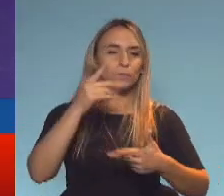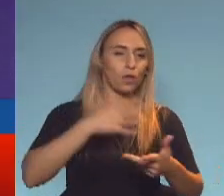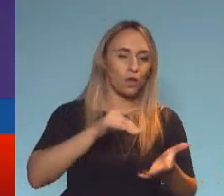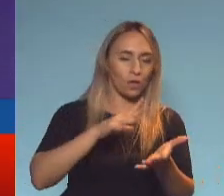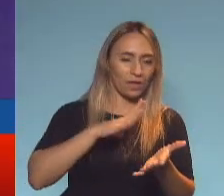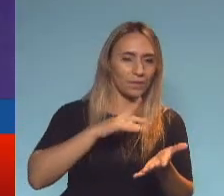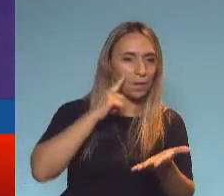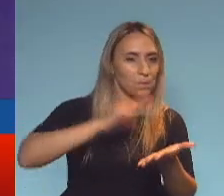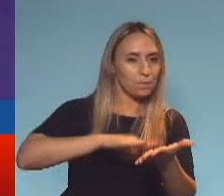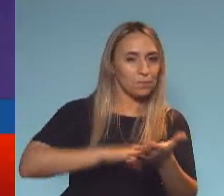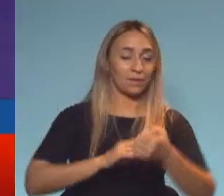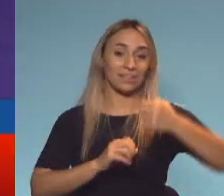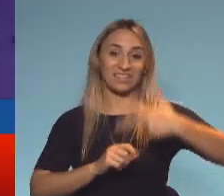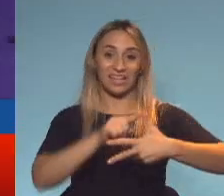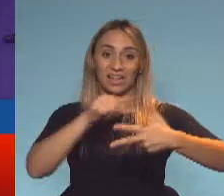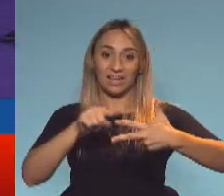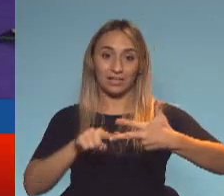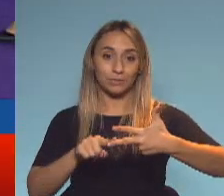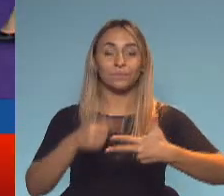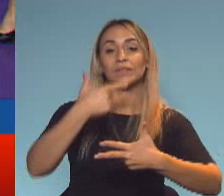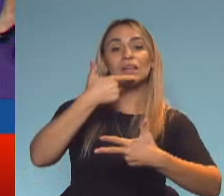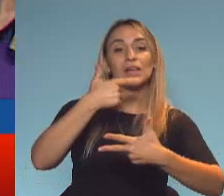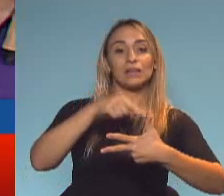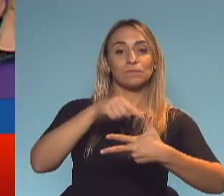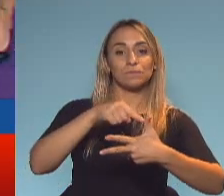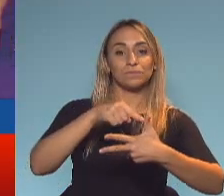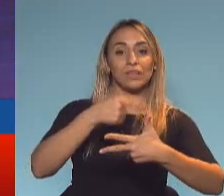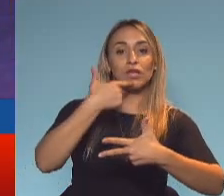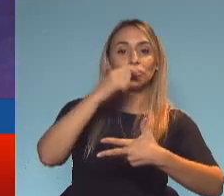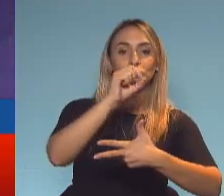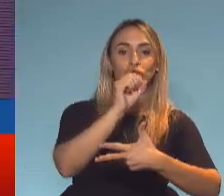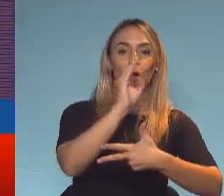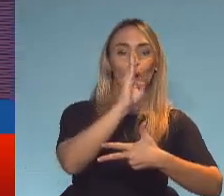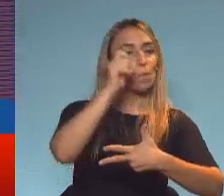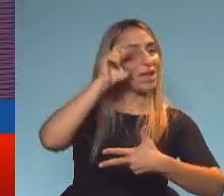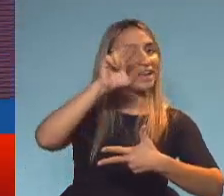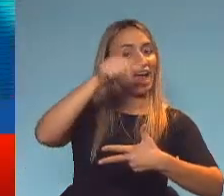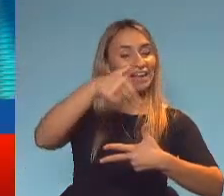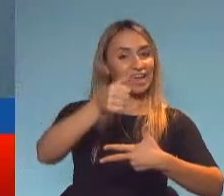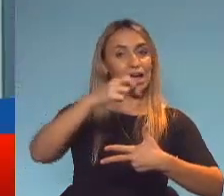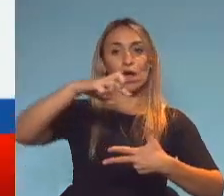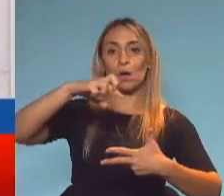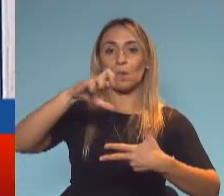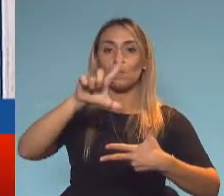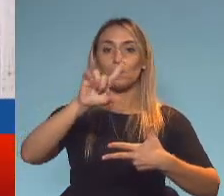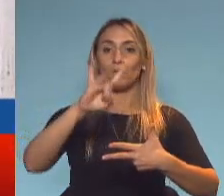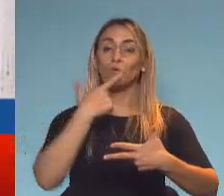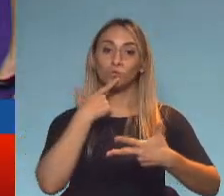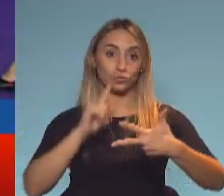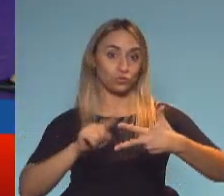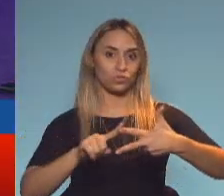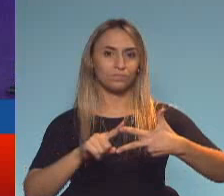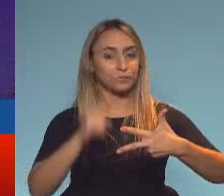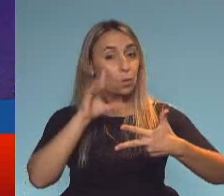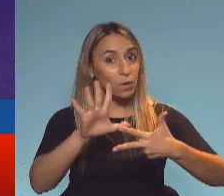Plus y Mambisa. Atención con esta que figura acá, la Soberana Plus, porque la Soberana Plus se daría y empezarían a aplicarla